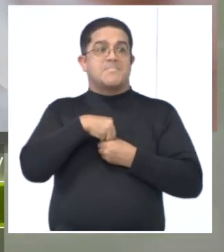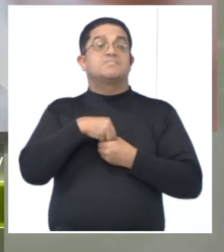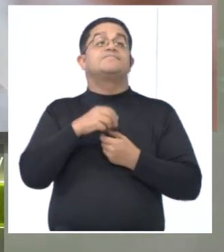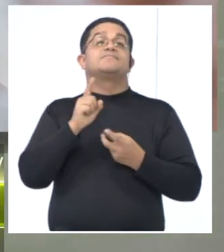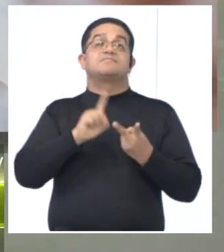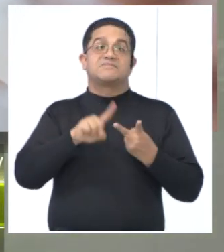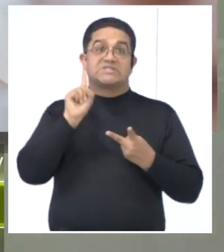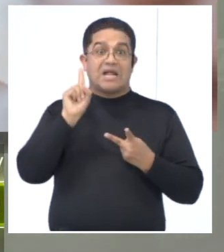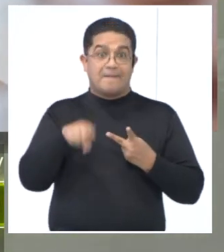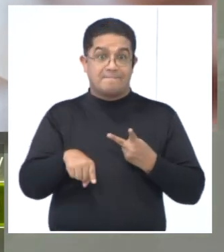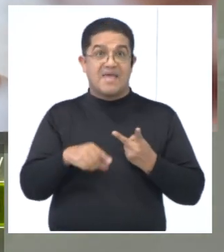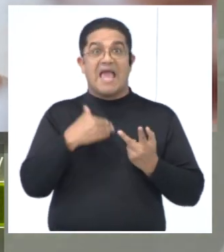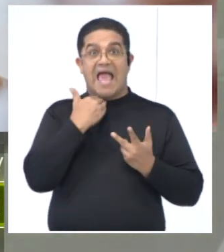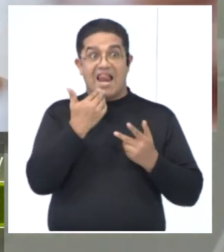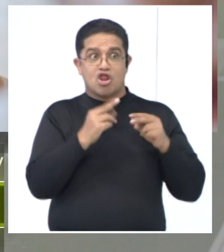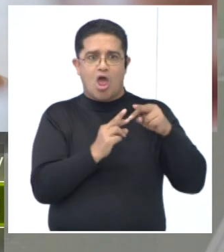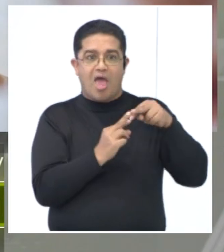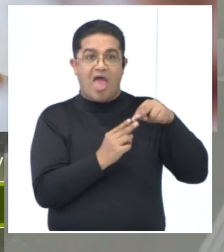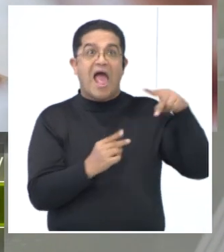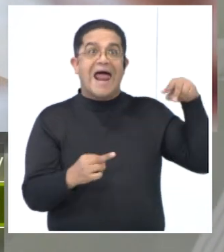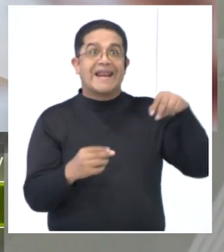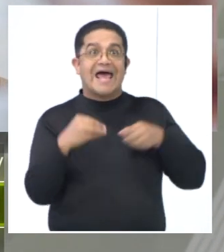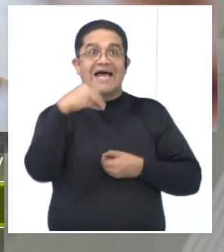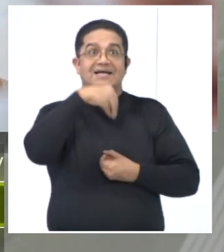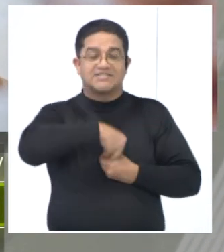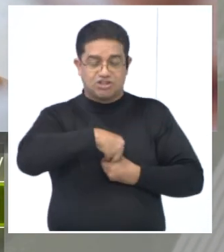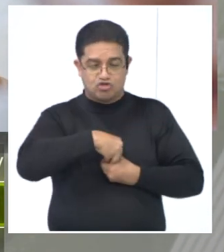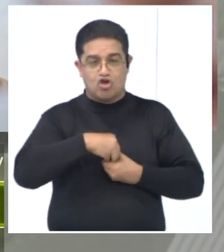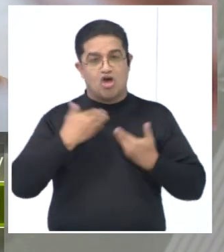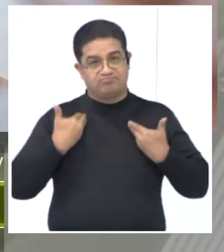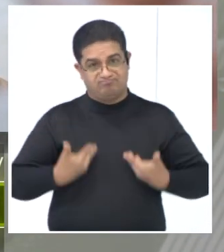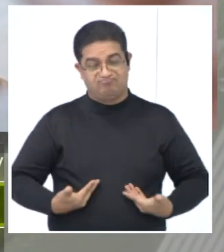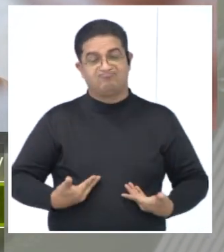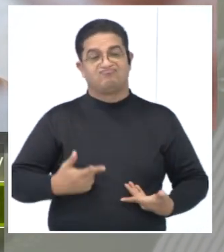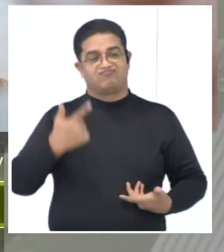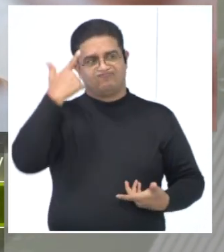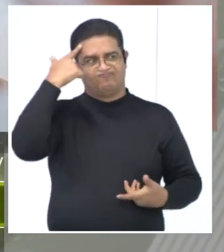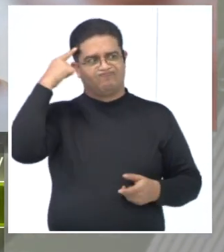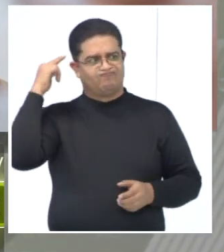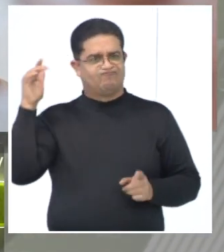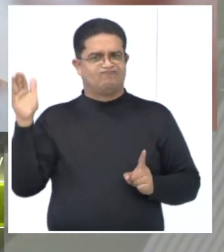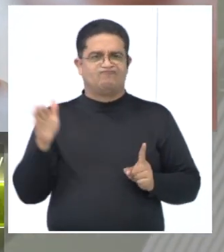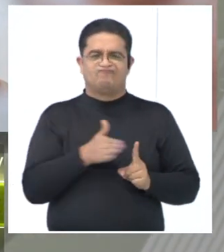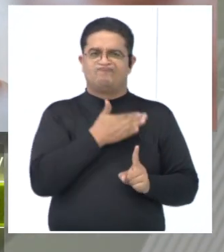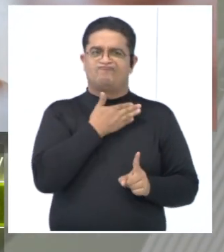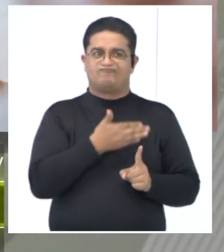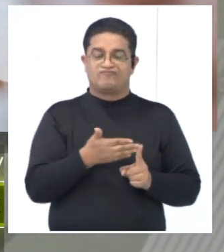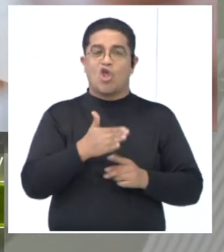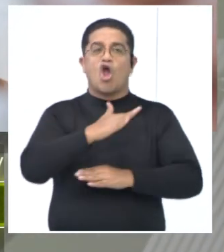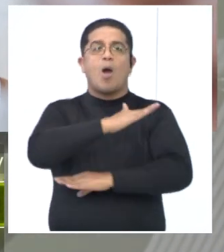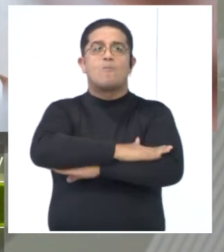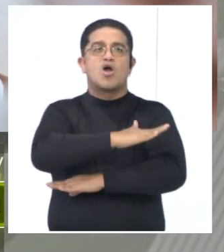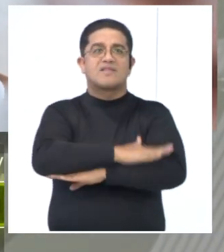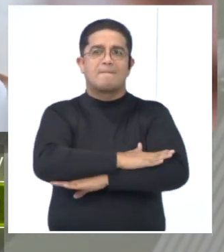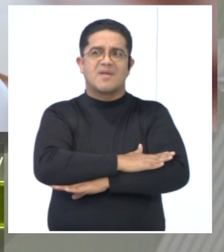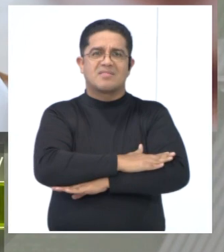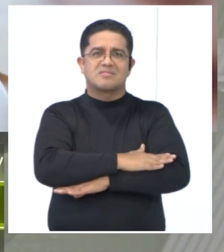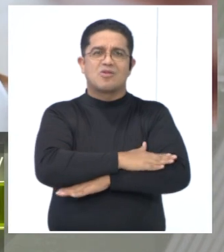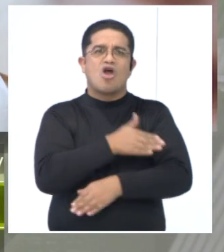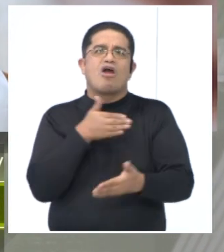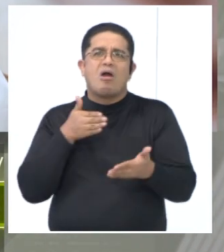factores biológicos o genéticos guiados a la psicopatía, guiados a comportamientos antisociales, es